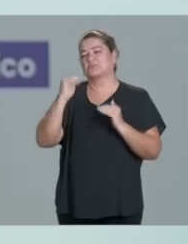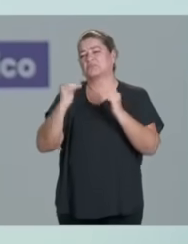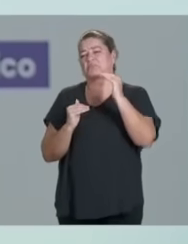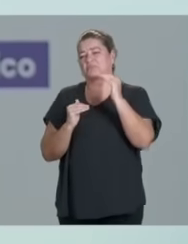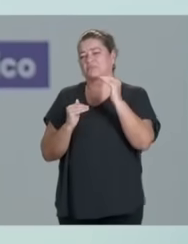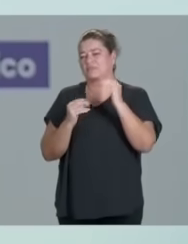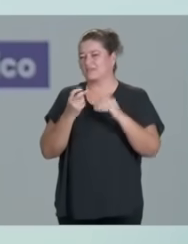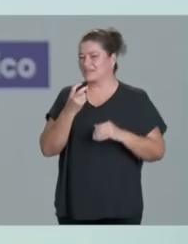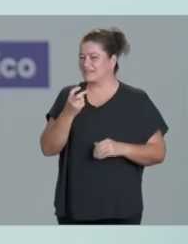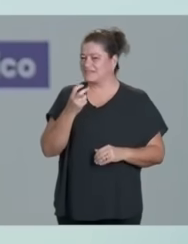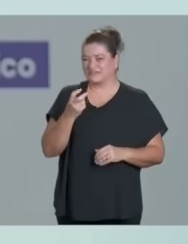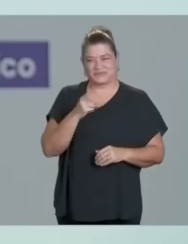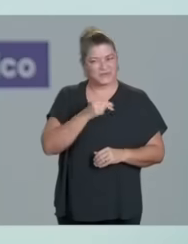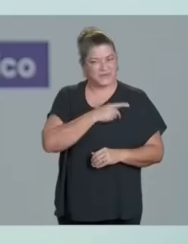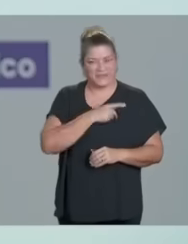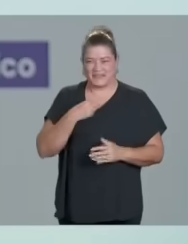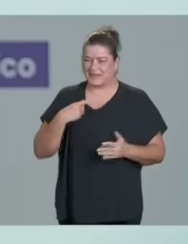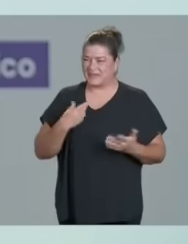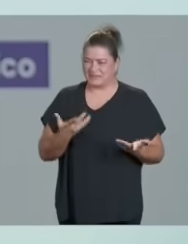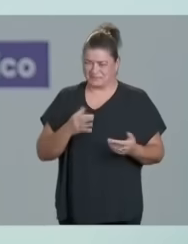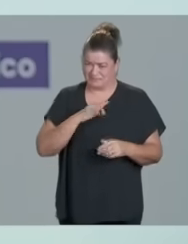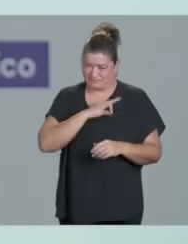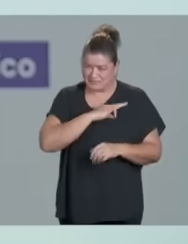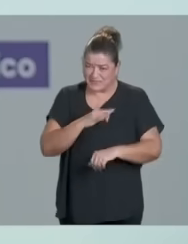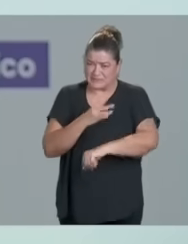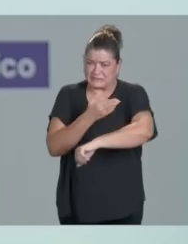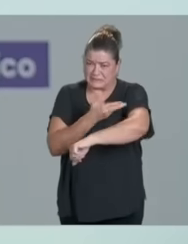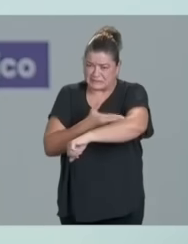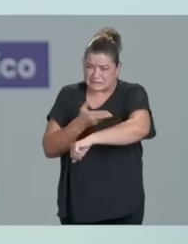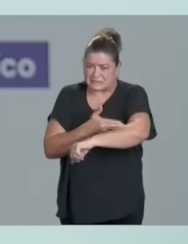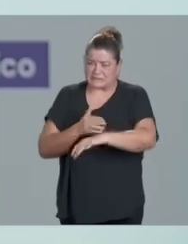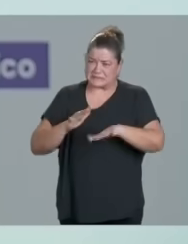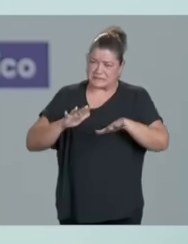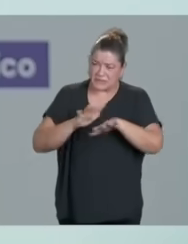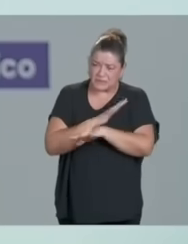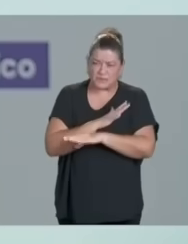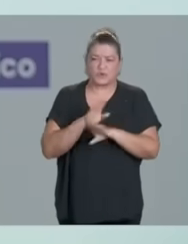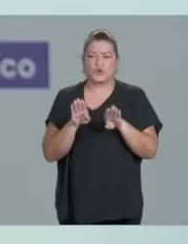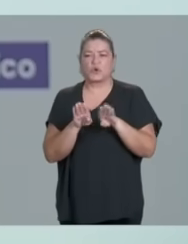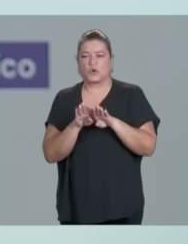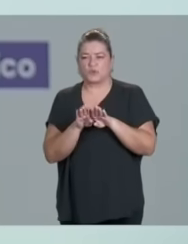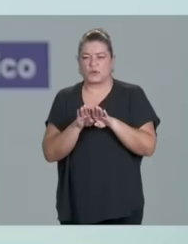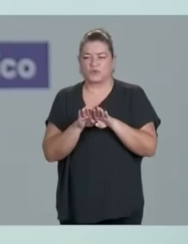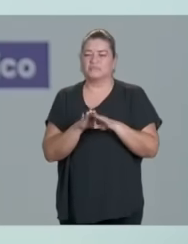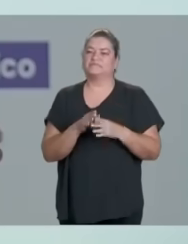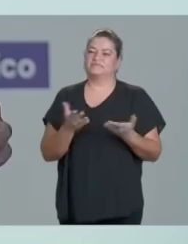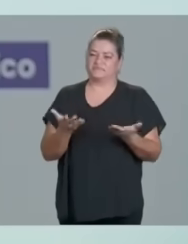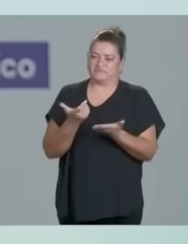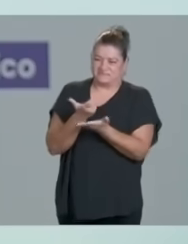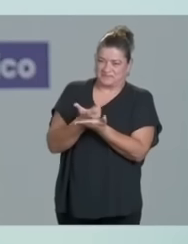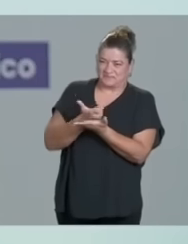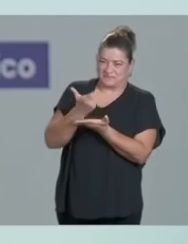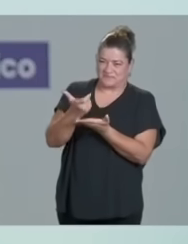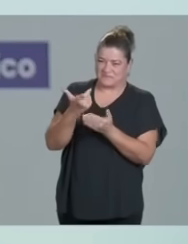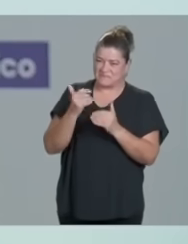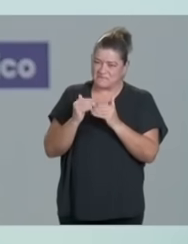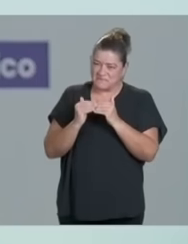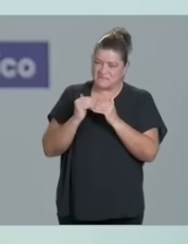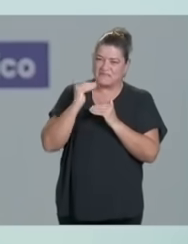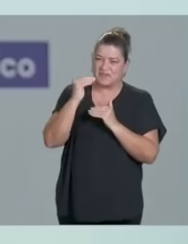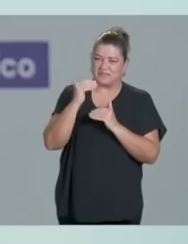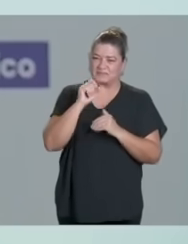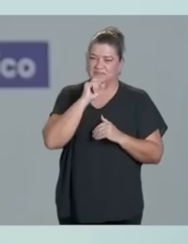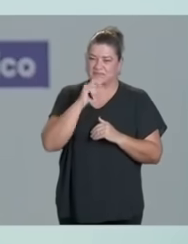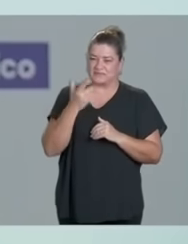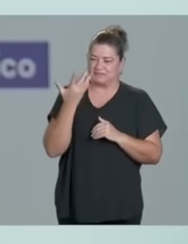podemos cambiar en el corto plazo. No solamente hay que seguir con la política de aumento al salario que hemos impulsado desde hace 10 años, hay que